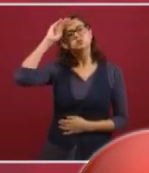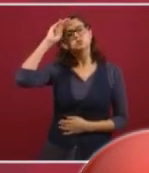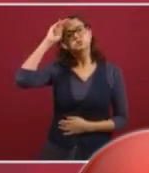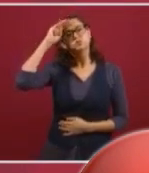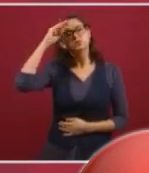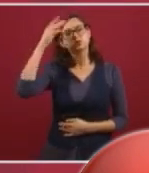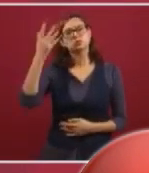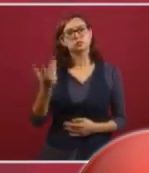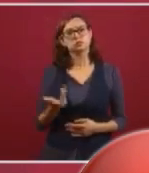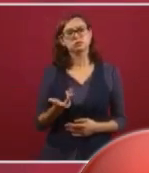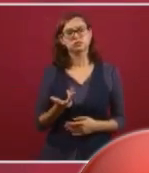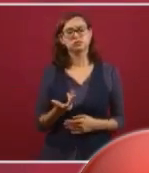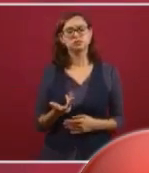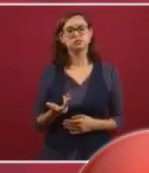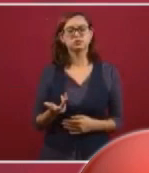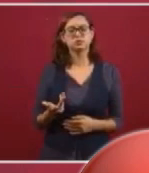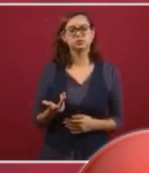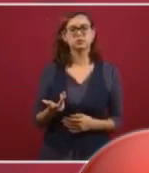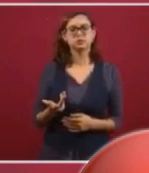Si